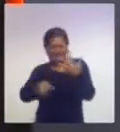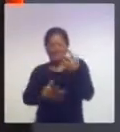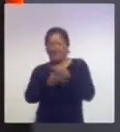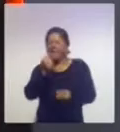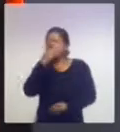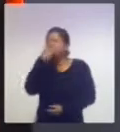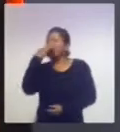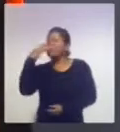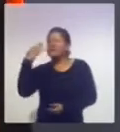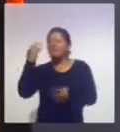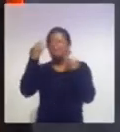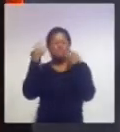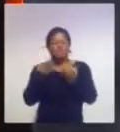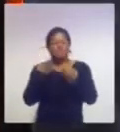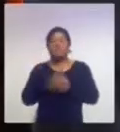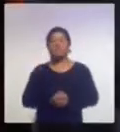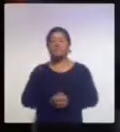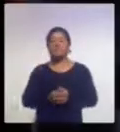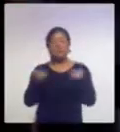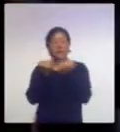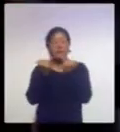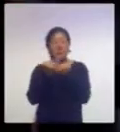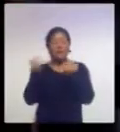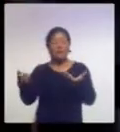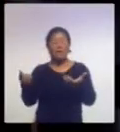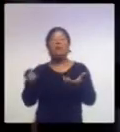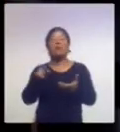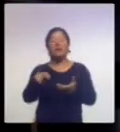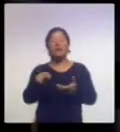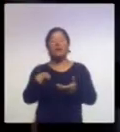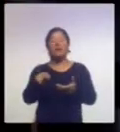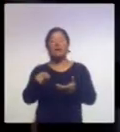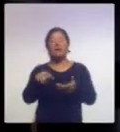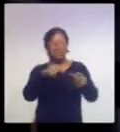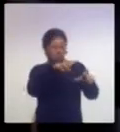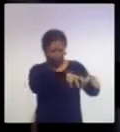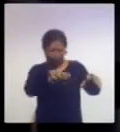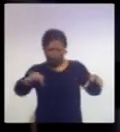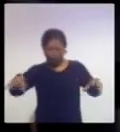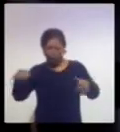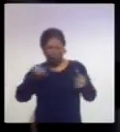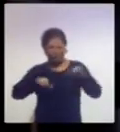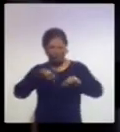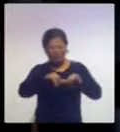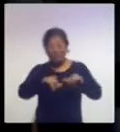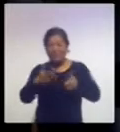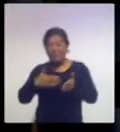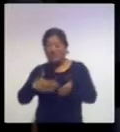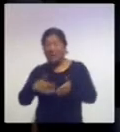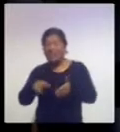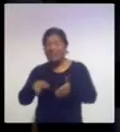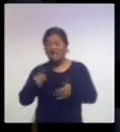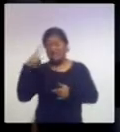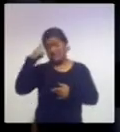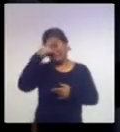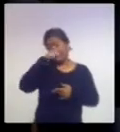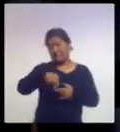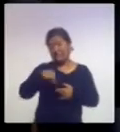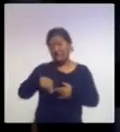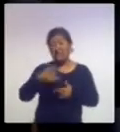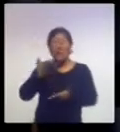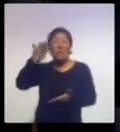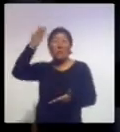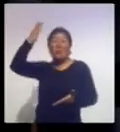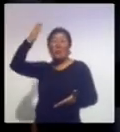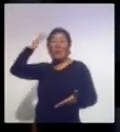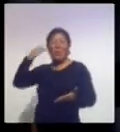comentarios. Porque además los ingredientes son difíciles de utilizar y son ingredientes que se utilizan desde hace mucho tiempo, ¿cierto? Así es, la salsa la